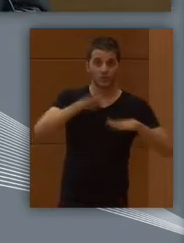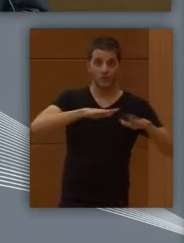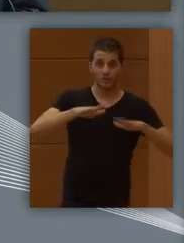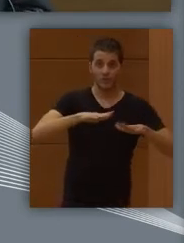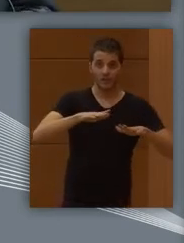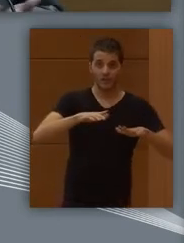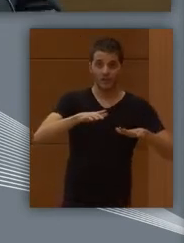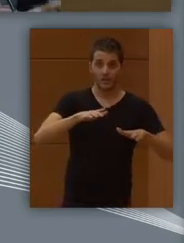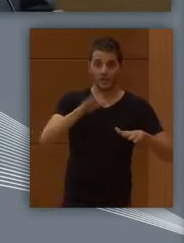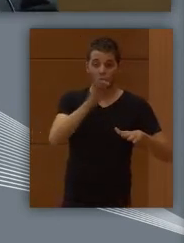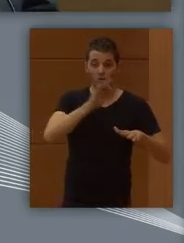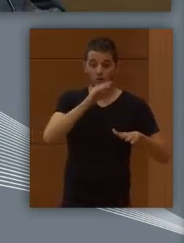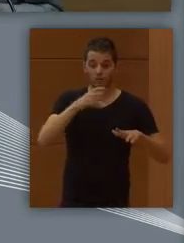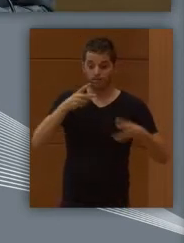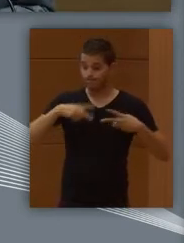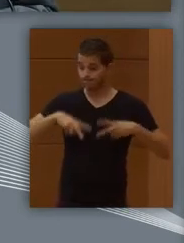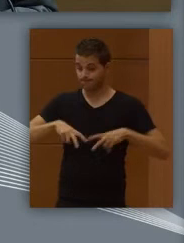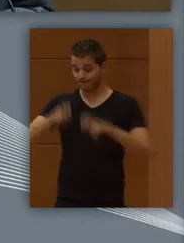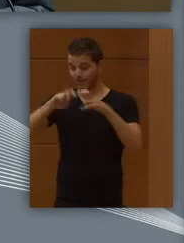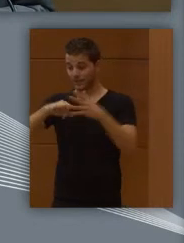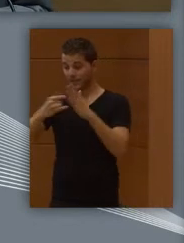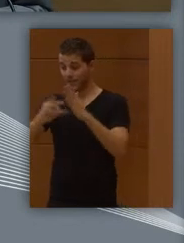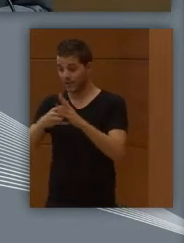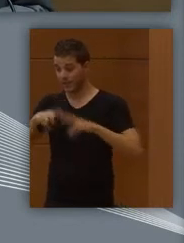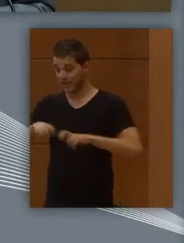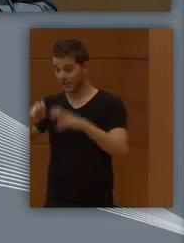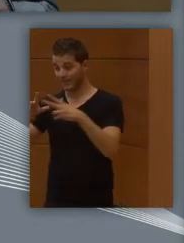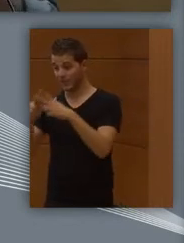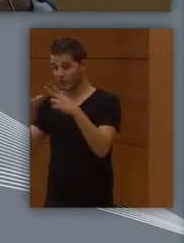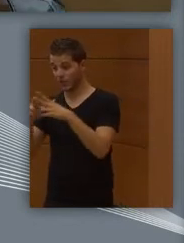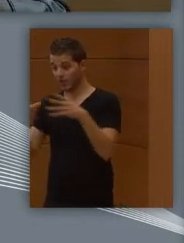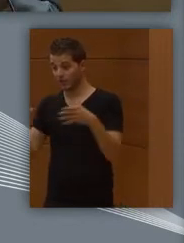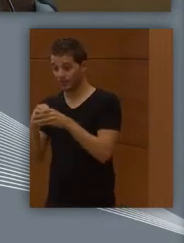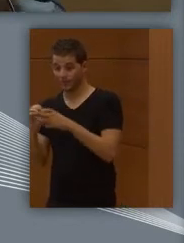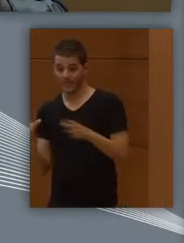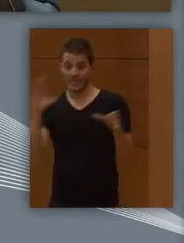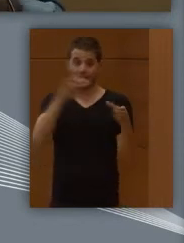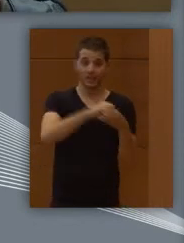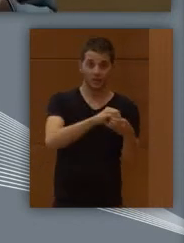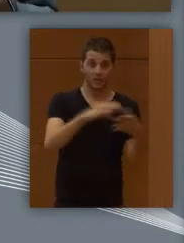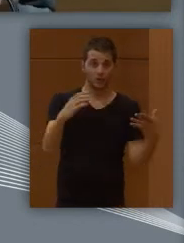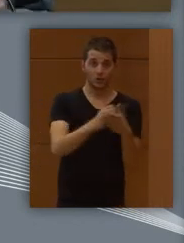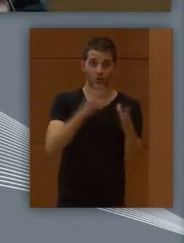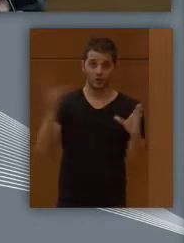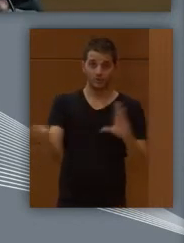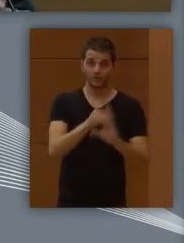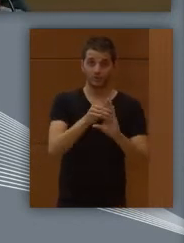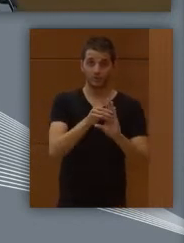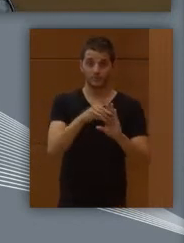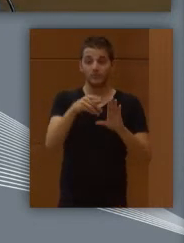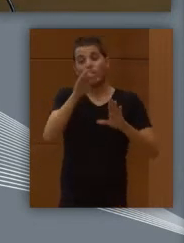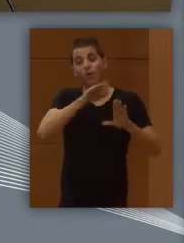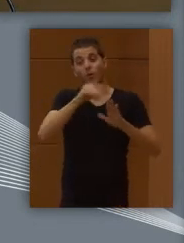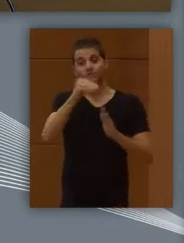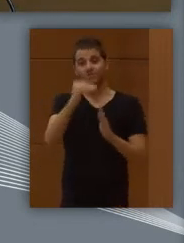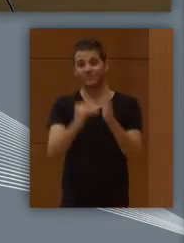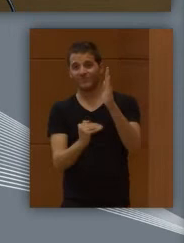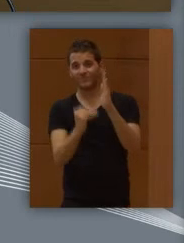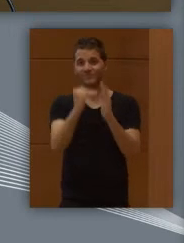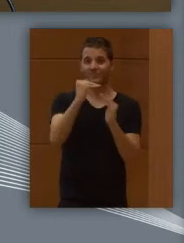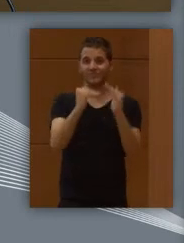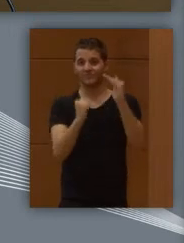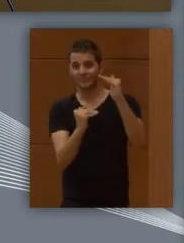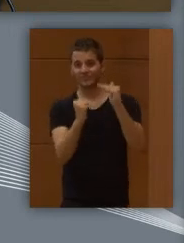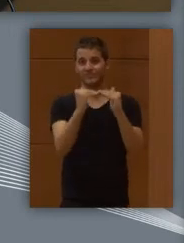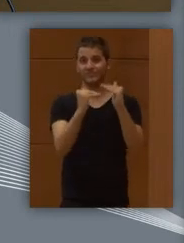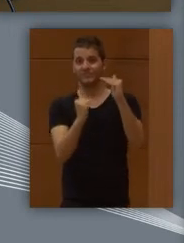o la abordamos desde la innovación tecnológica y social o seguirá habiendo ese desajuste, ¿no?